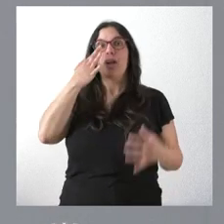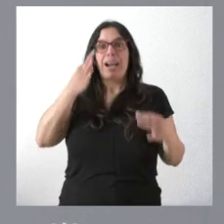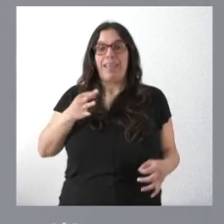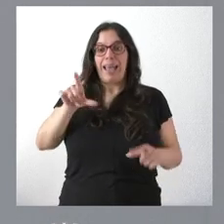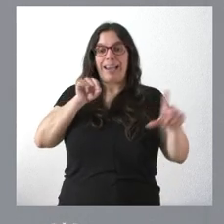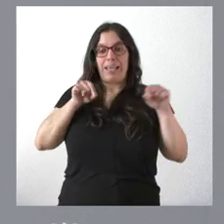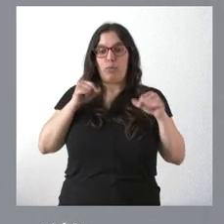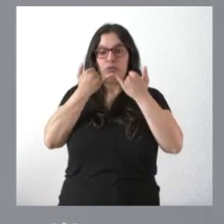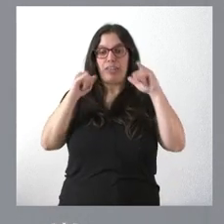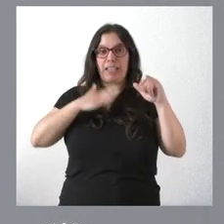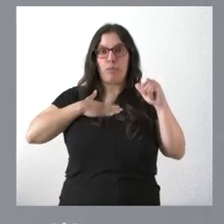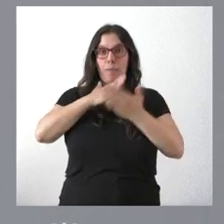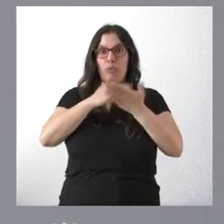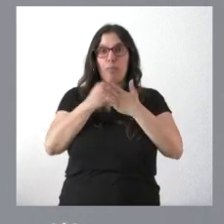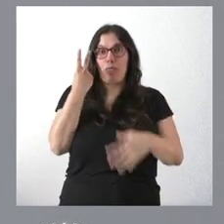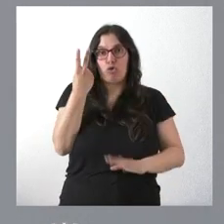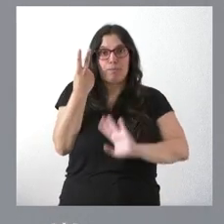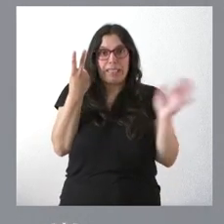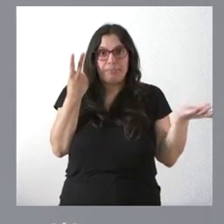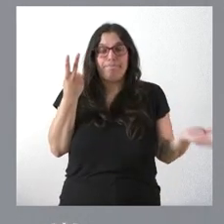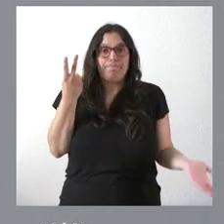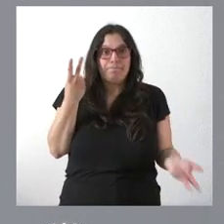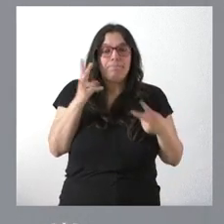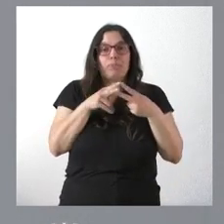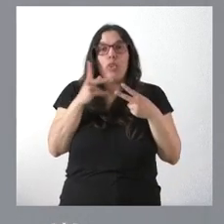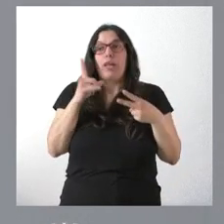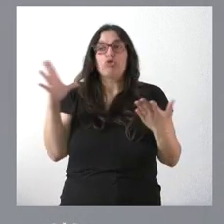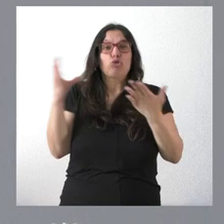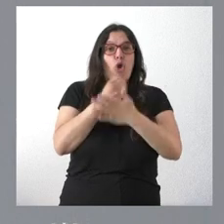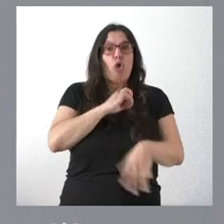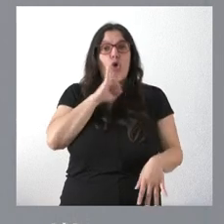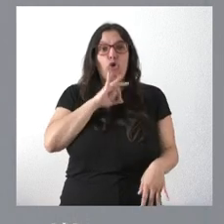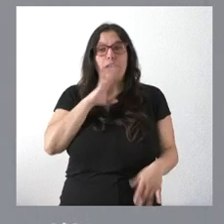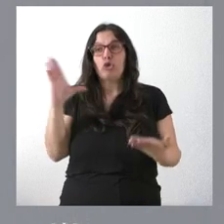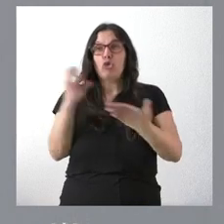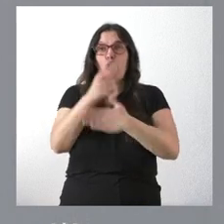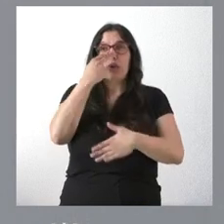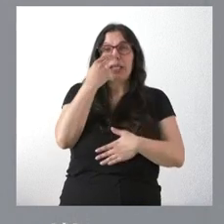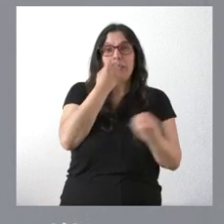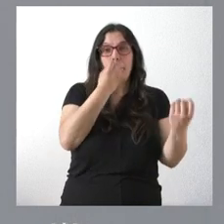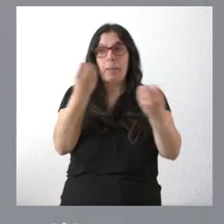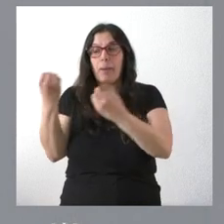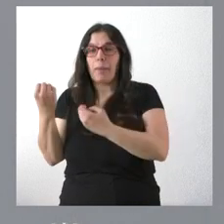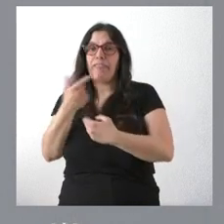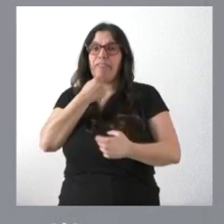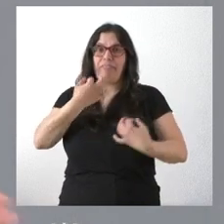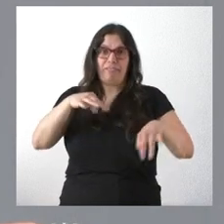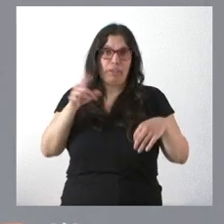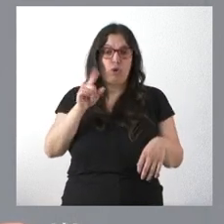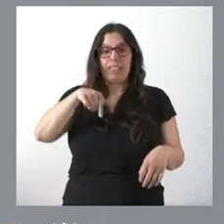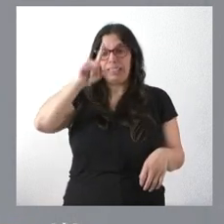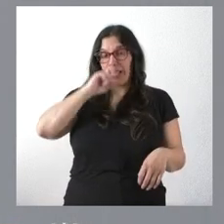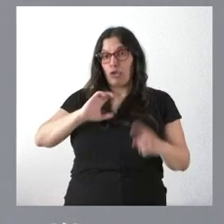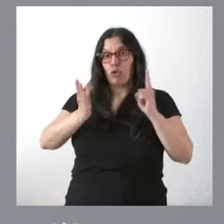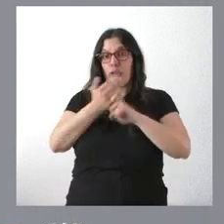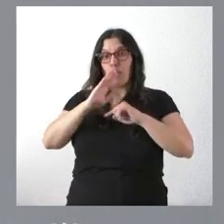autonómicas. Y, por tanto, tomar una decisión que satisfaga todos los intereses no es sencillo, no es complicado. Lo hemos conseguido este año, lo hemos conseguido